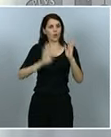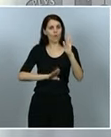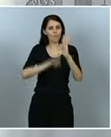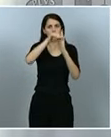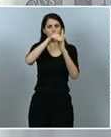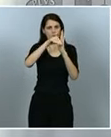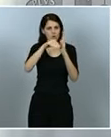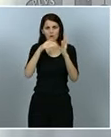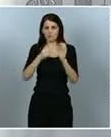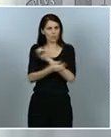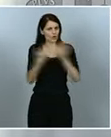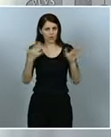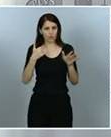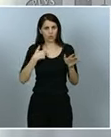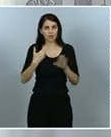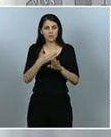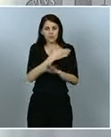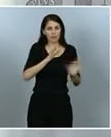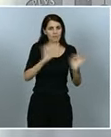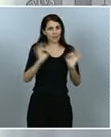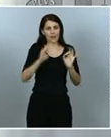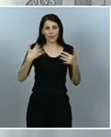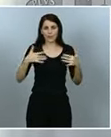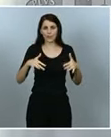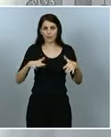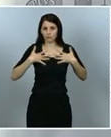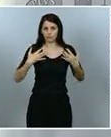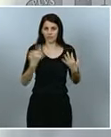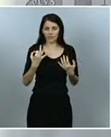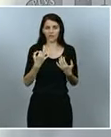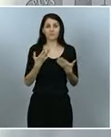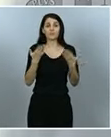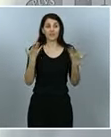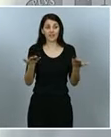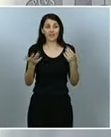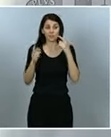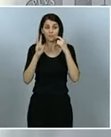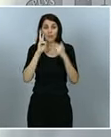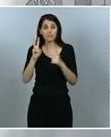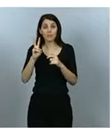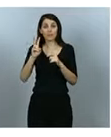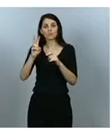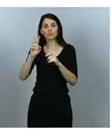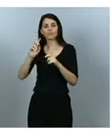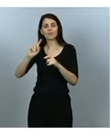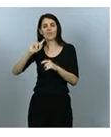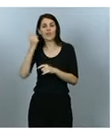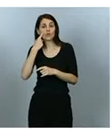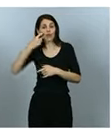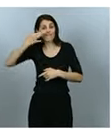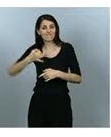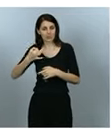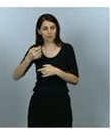somos capaces de detectar o de diagnosticar lo que aparece en el cuadradito con la letra A,